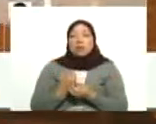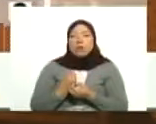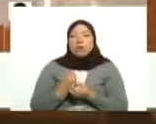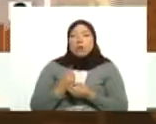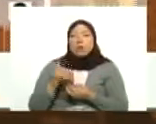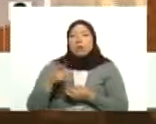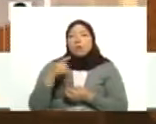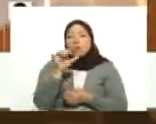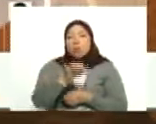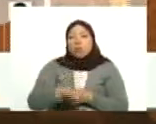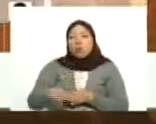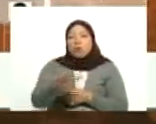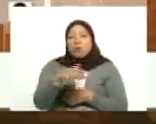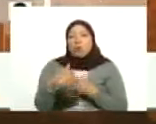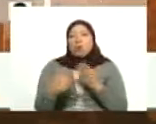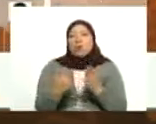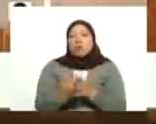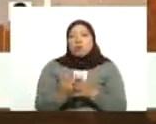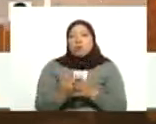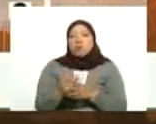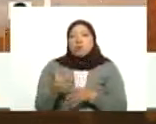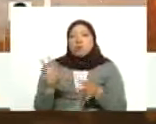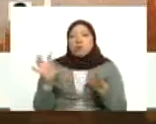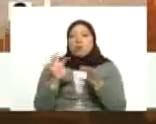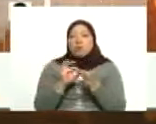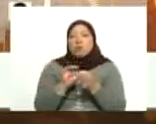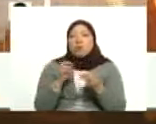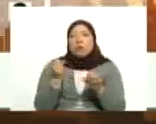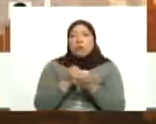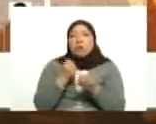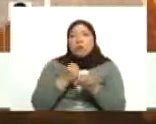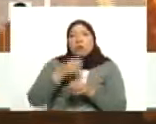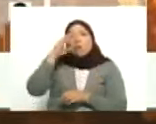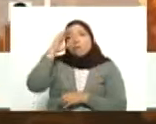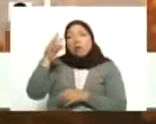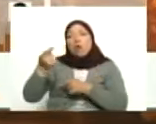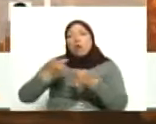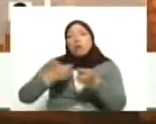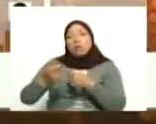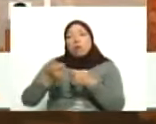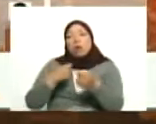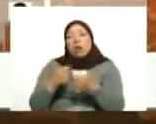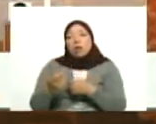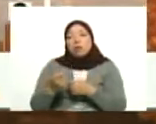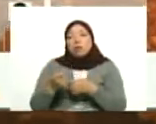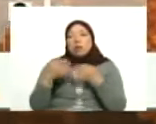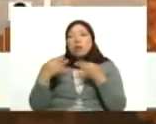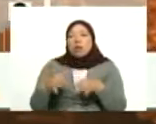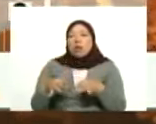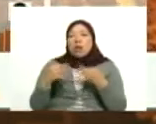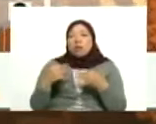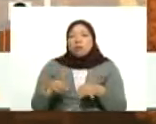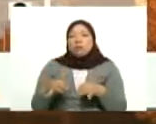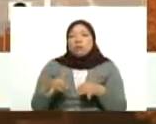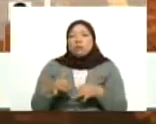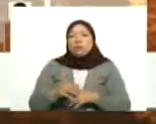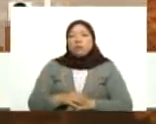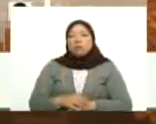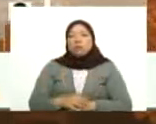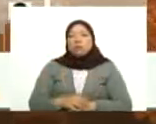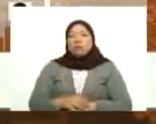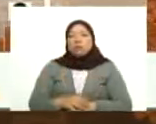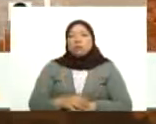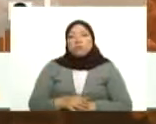en esa zona, el Asia Occidental, un enclave militar para controlar, bueno, riquezas naturales, como son el petróleo. Es falso que esto